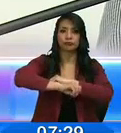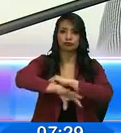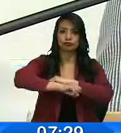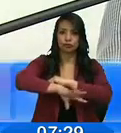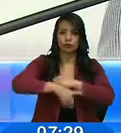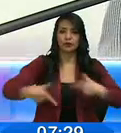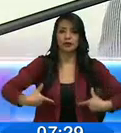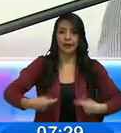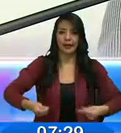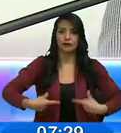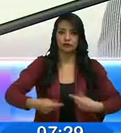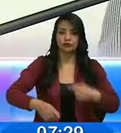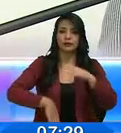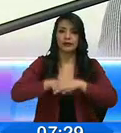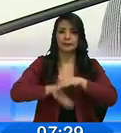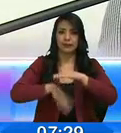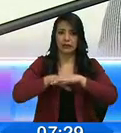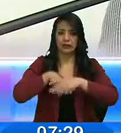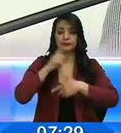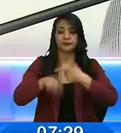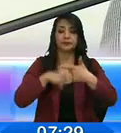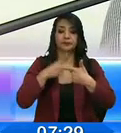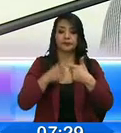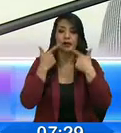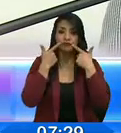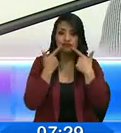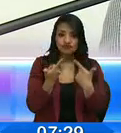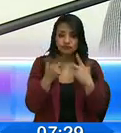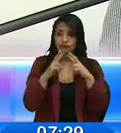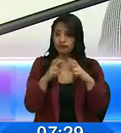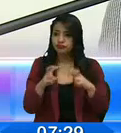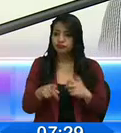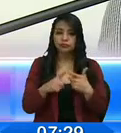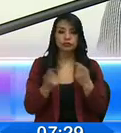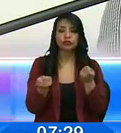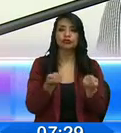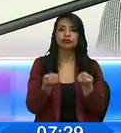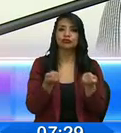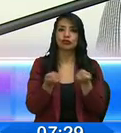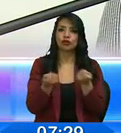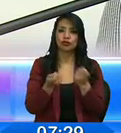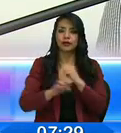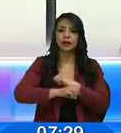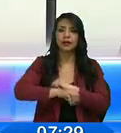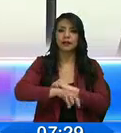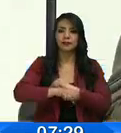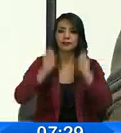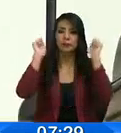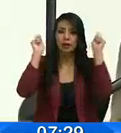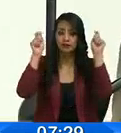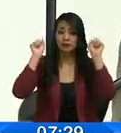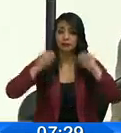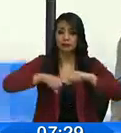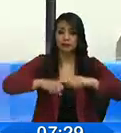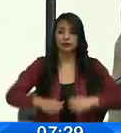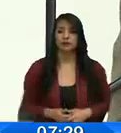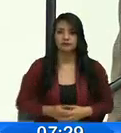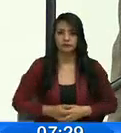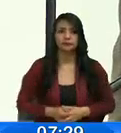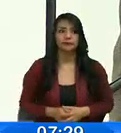del gasto electoral, el tema de la fiscalización, monitoreo y control de la campaña. Necesitamos de